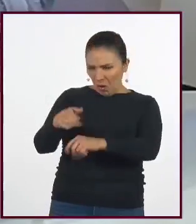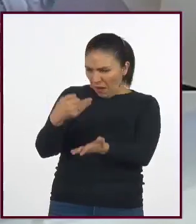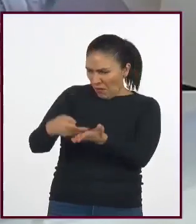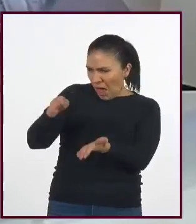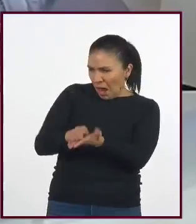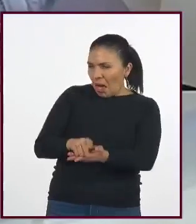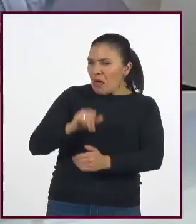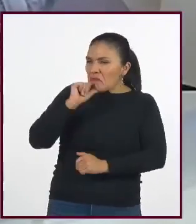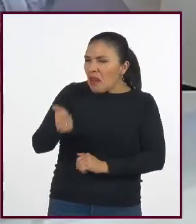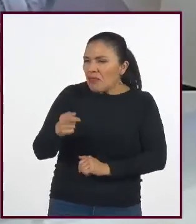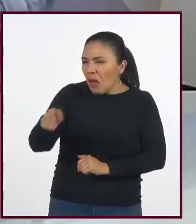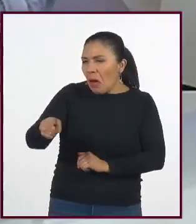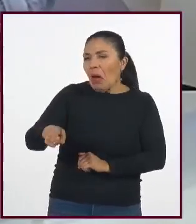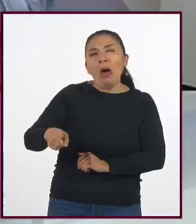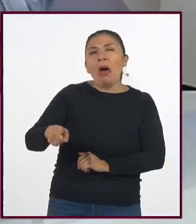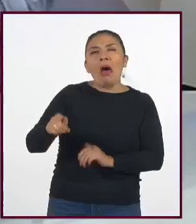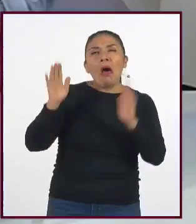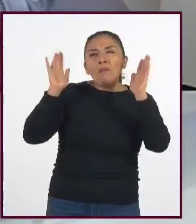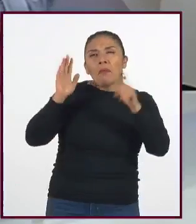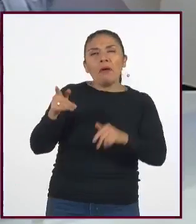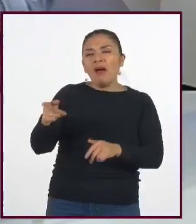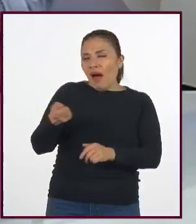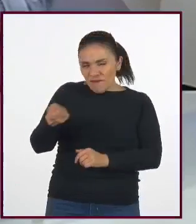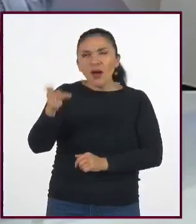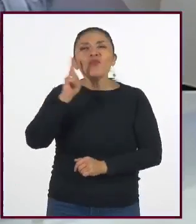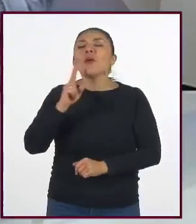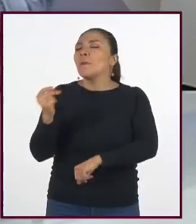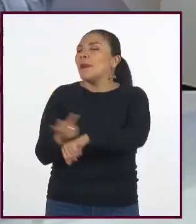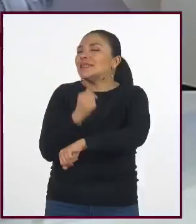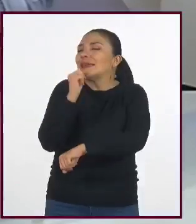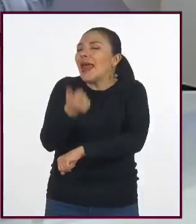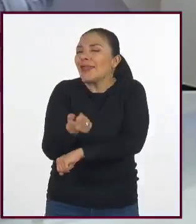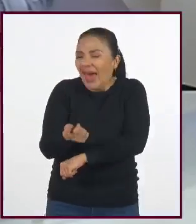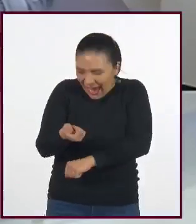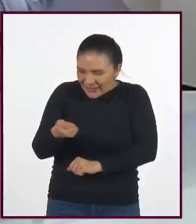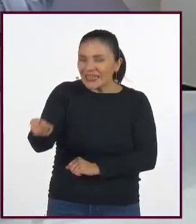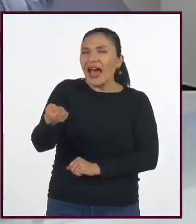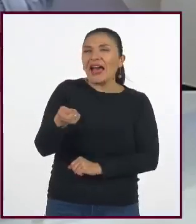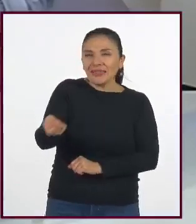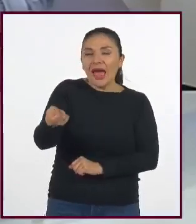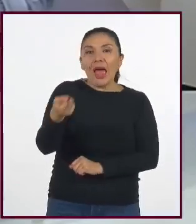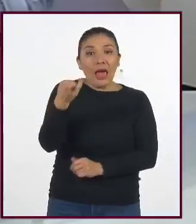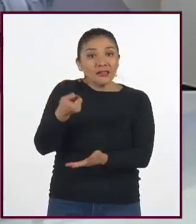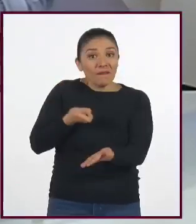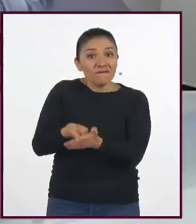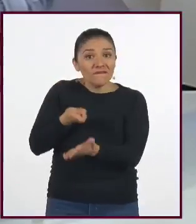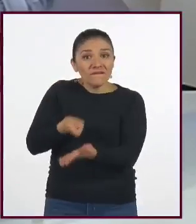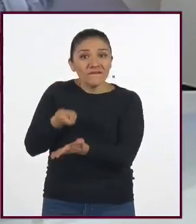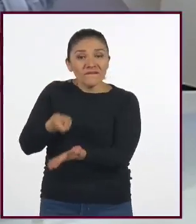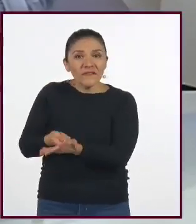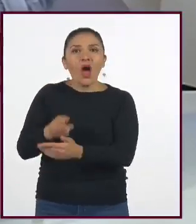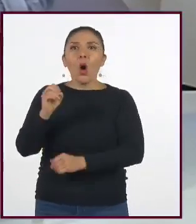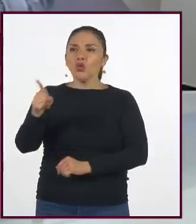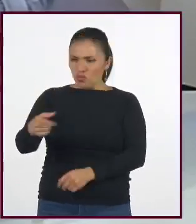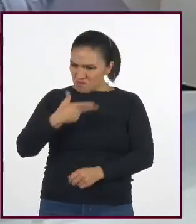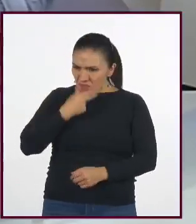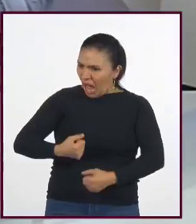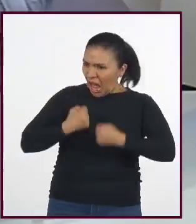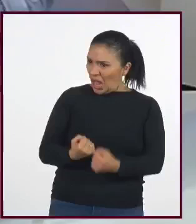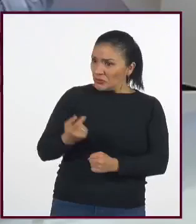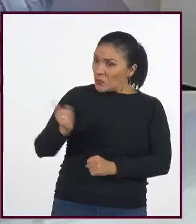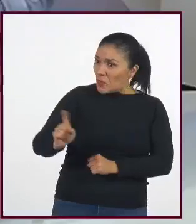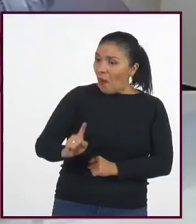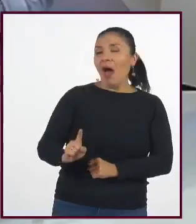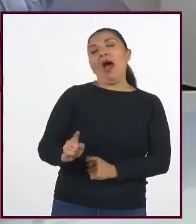sí, exactamente. Así es. No pasa nada, no pasa hazlo. nada. Sí, claro. ¿A poco no eres macho? Sí, ¿no?